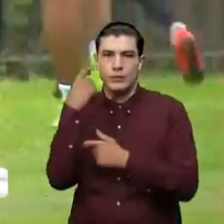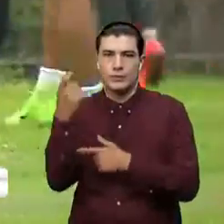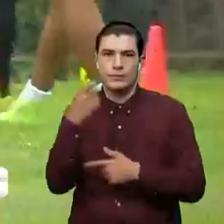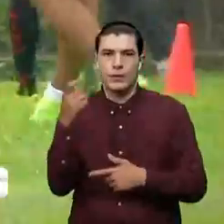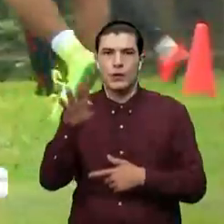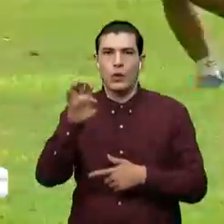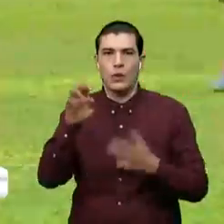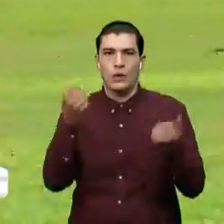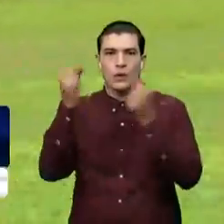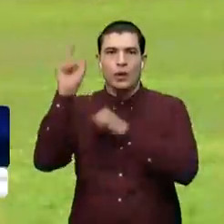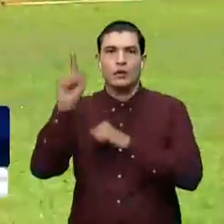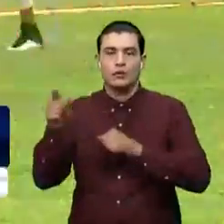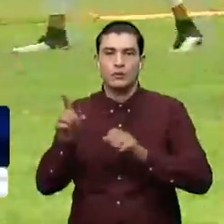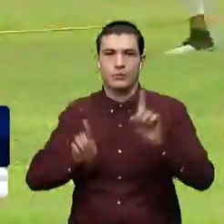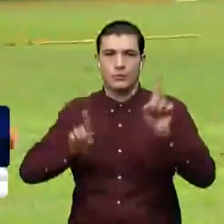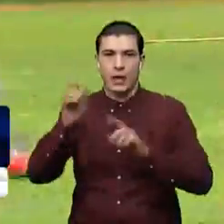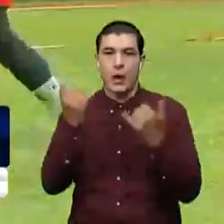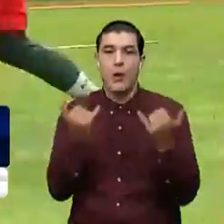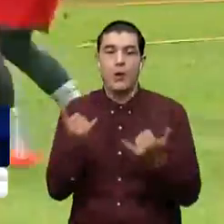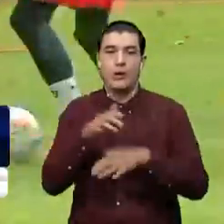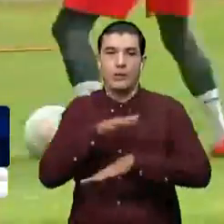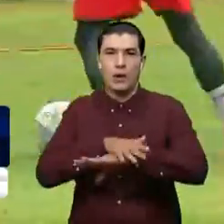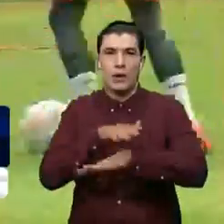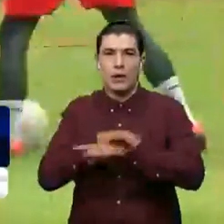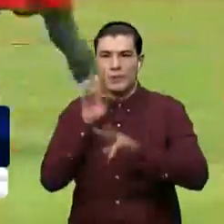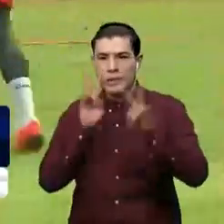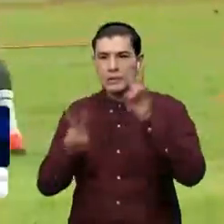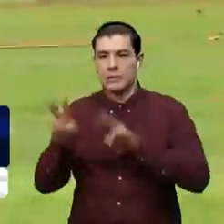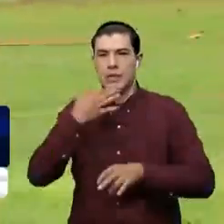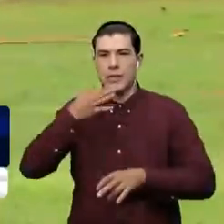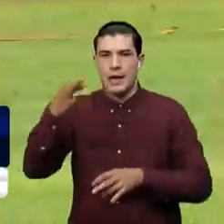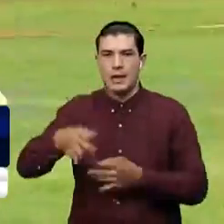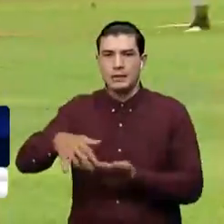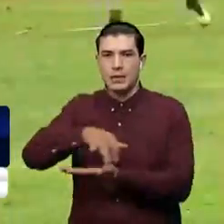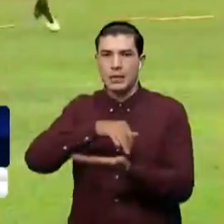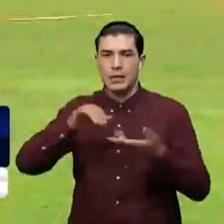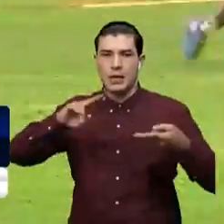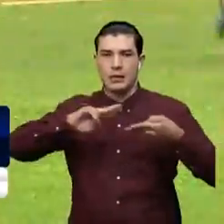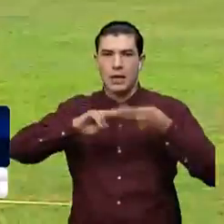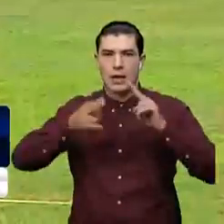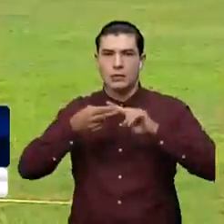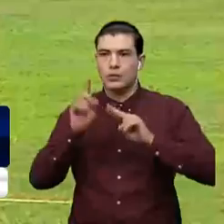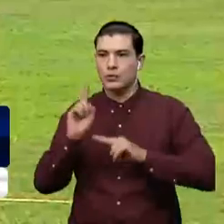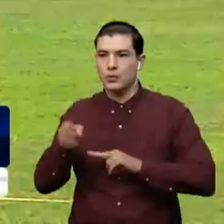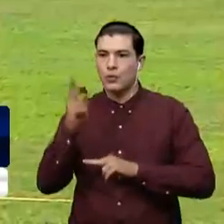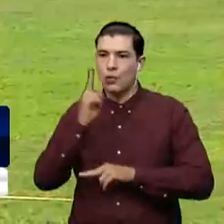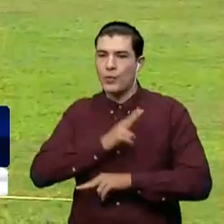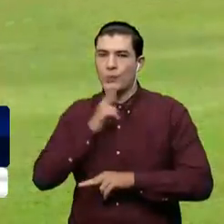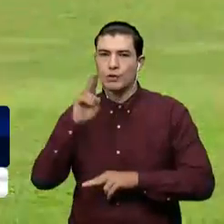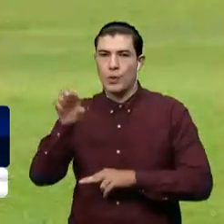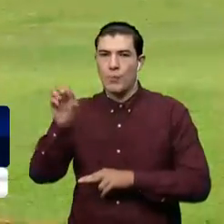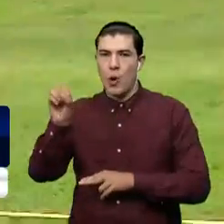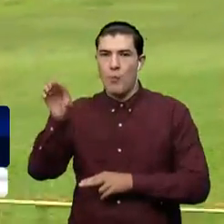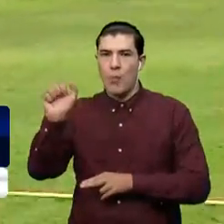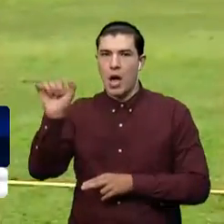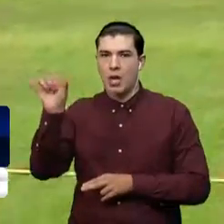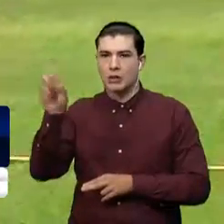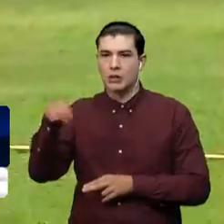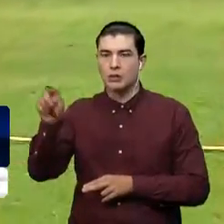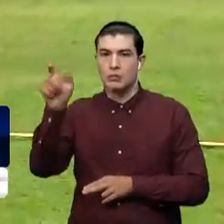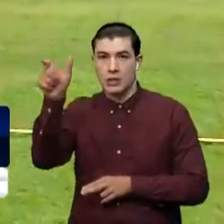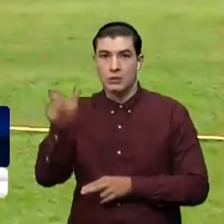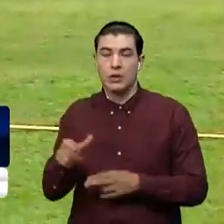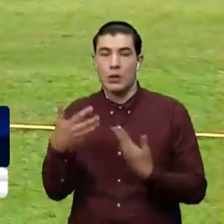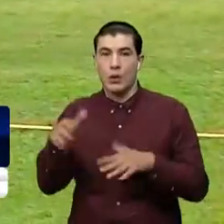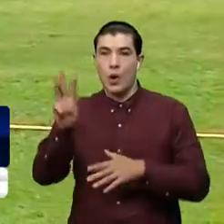triunfo del torneo esta tarde cuando visiten a real santander con respecto al compromiso ante popayán los de la frontera tendrían